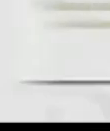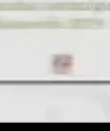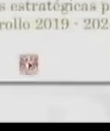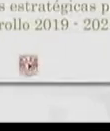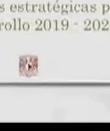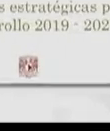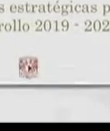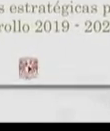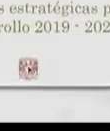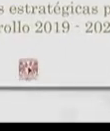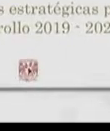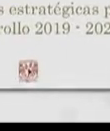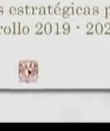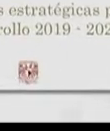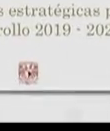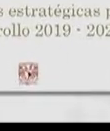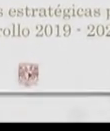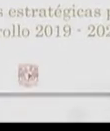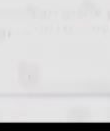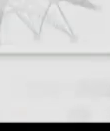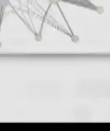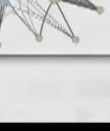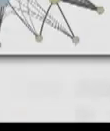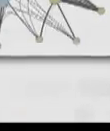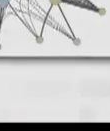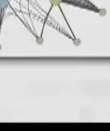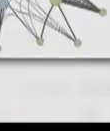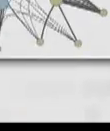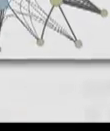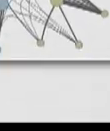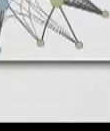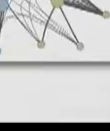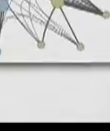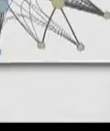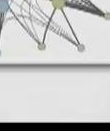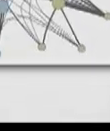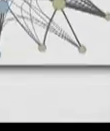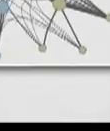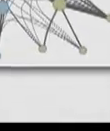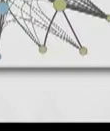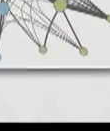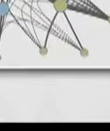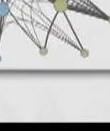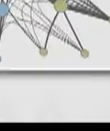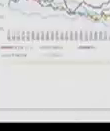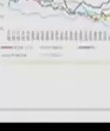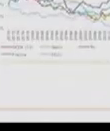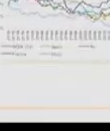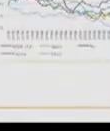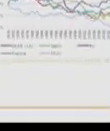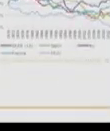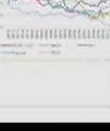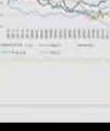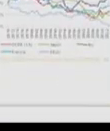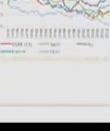3 informes de desarrollo en México. El más reciente, titulado Perspectivas Estratégicas para el